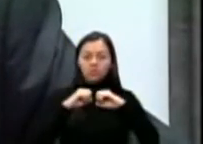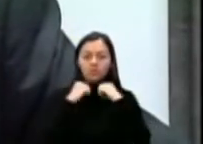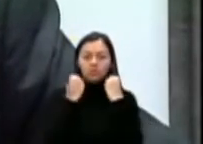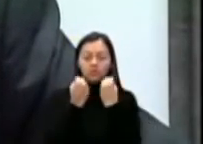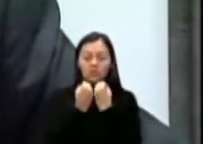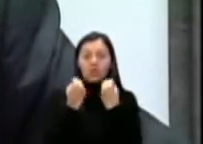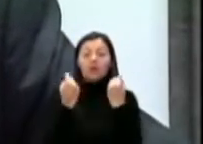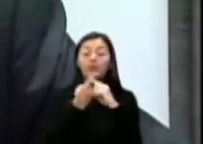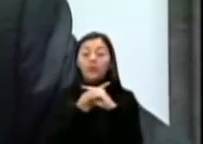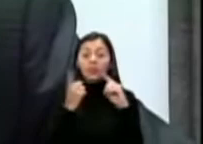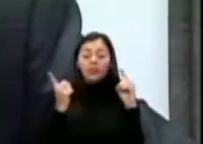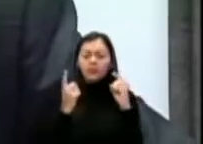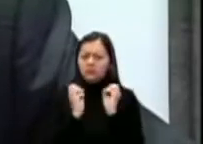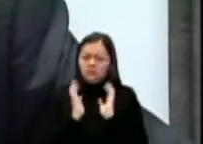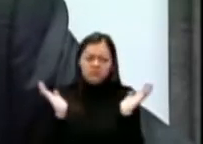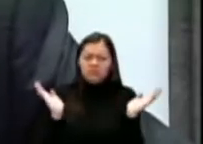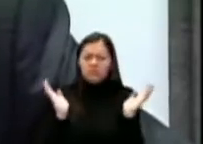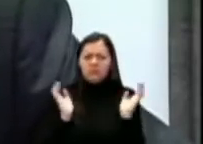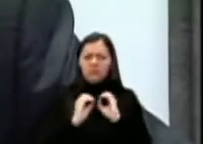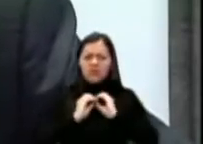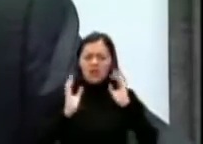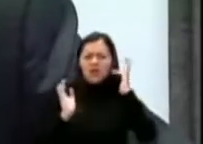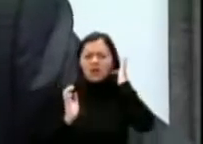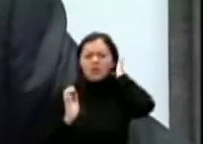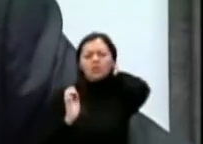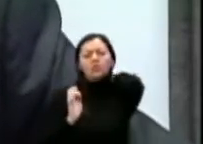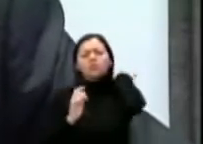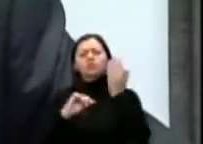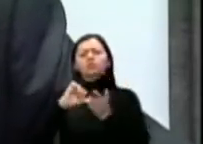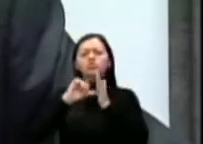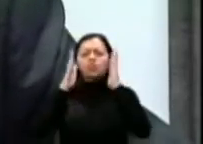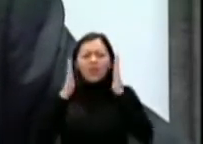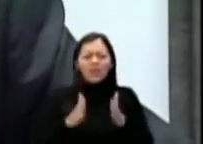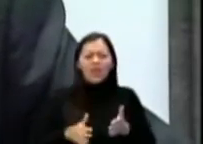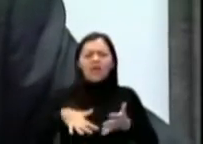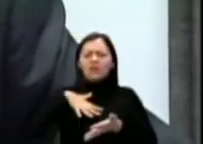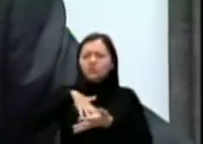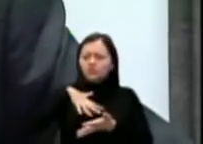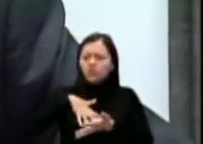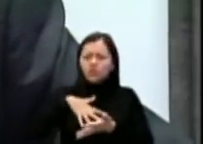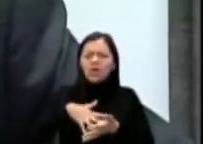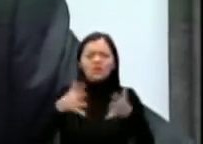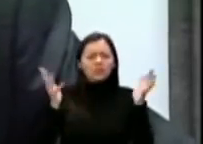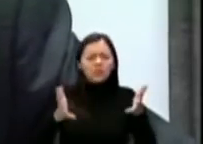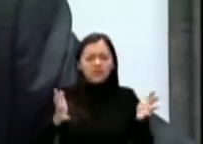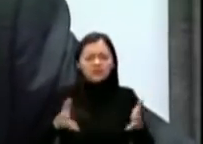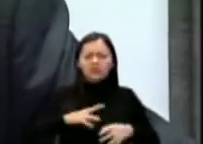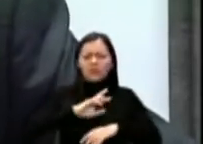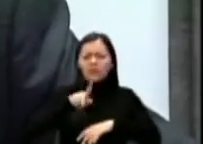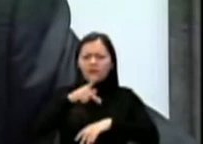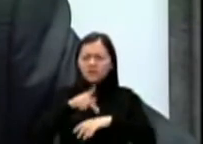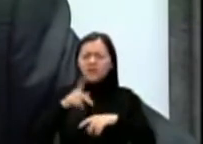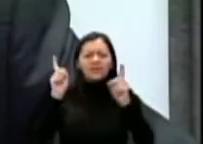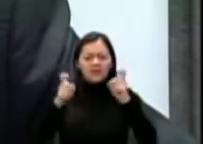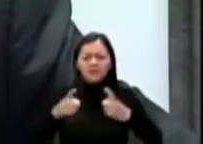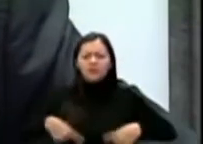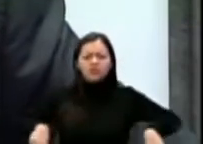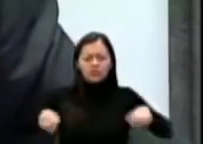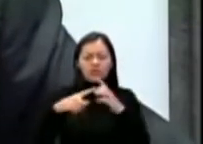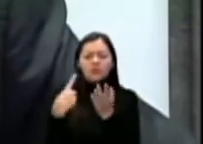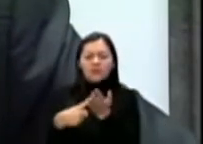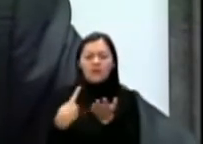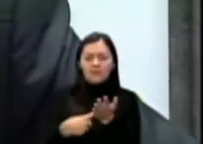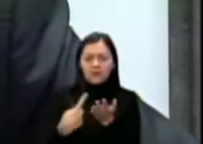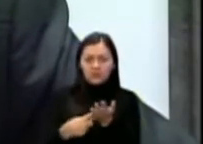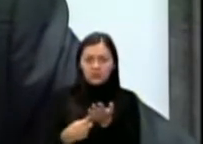está llevando a cabo contra organizaciones sociales ciudadanos estudiantes maestros y profesionales de distintos de distintas ramas